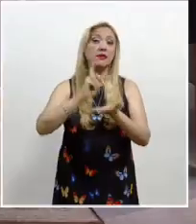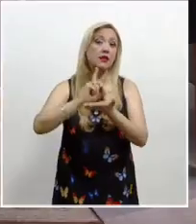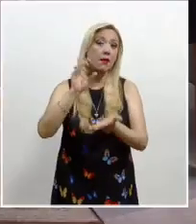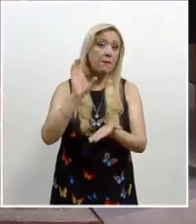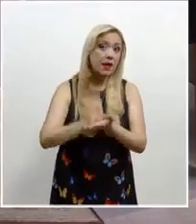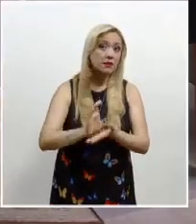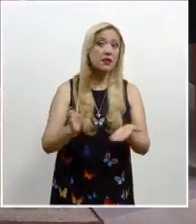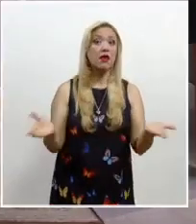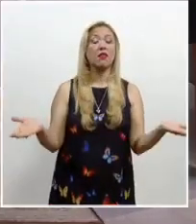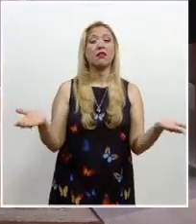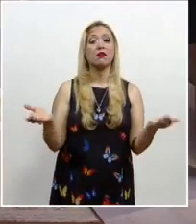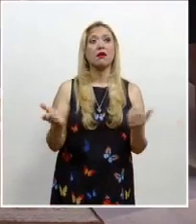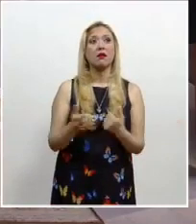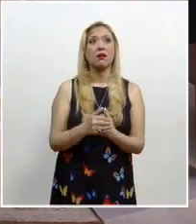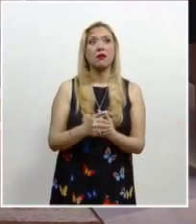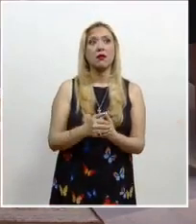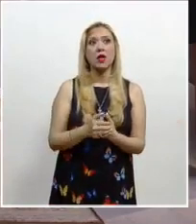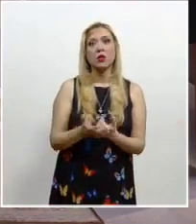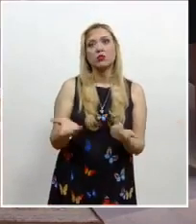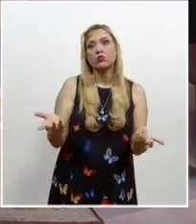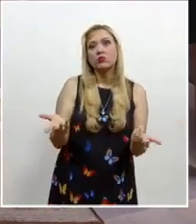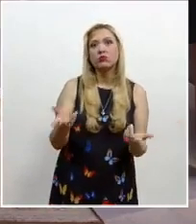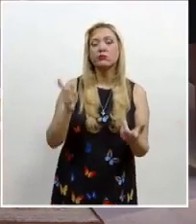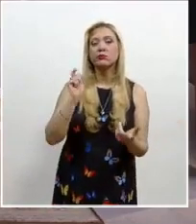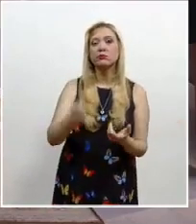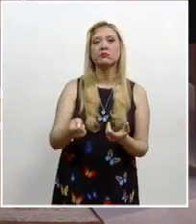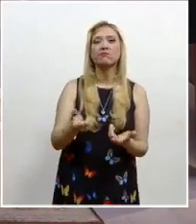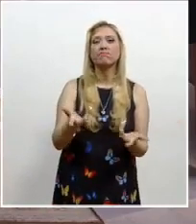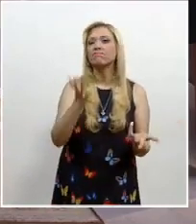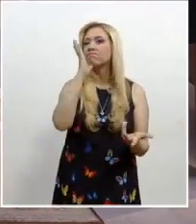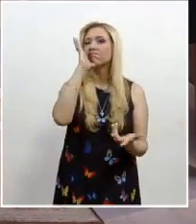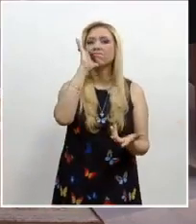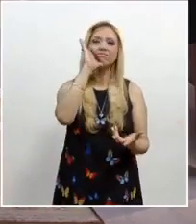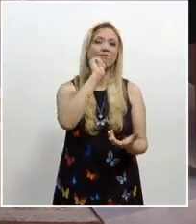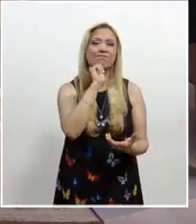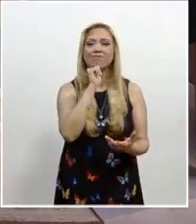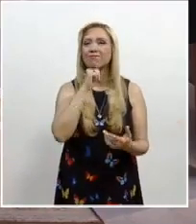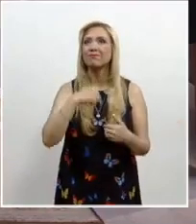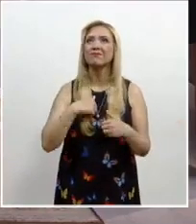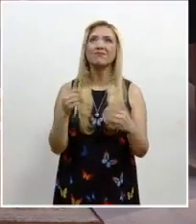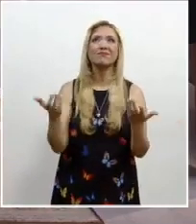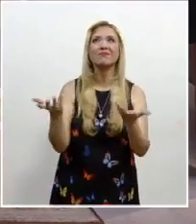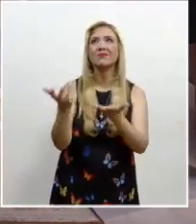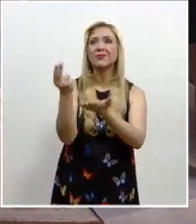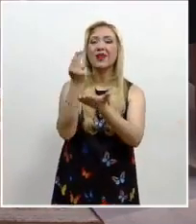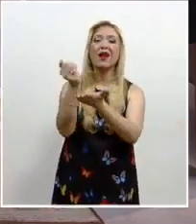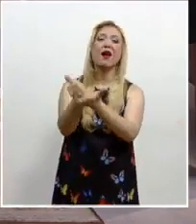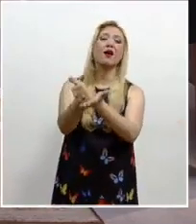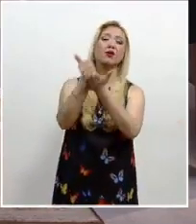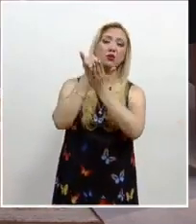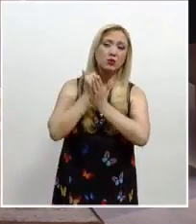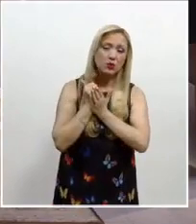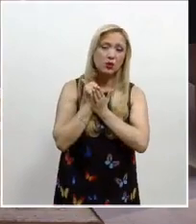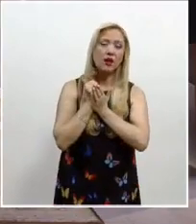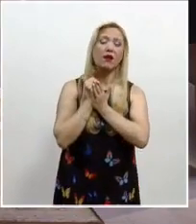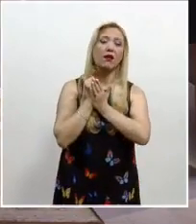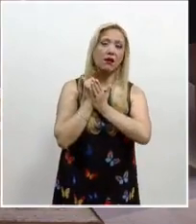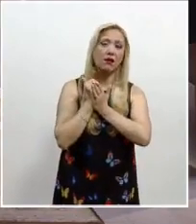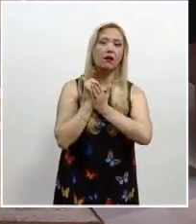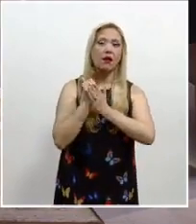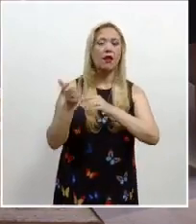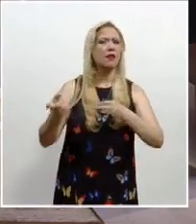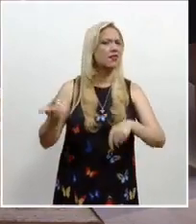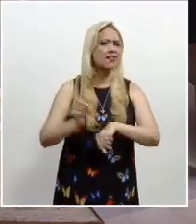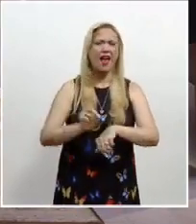con discapacidad, personas con grados de dependencia, que de alguna manera requieren de cuidados, pero además la vida